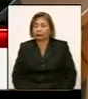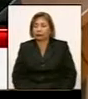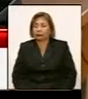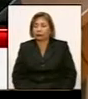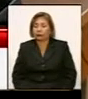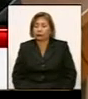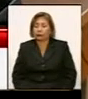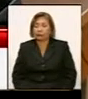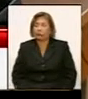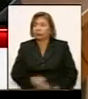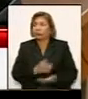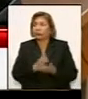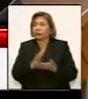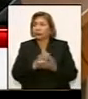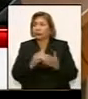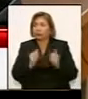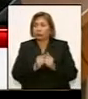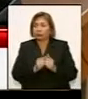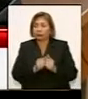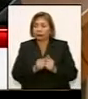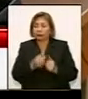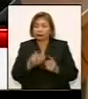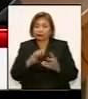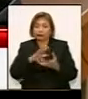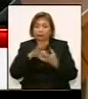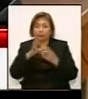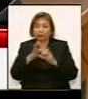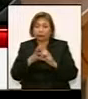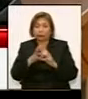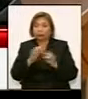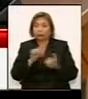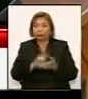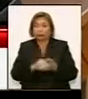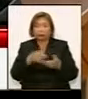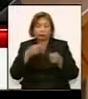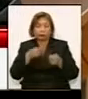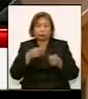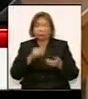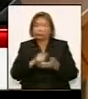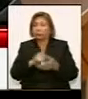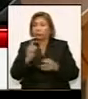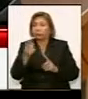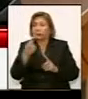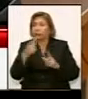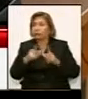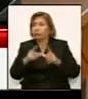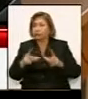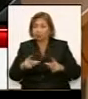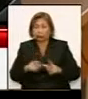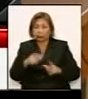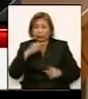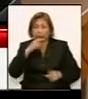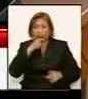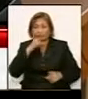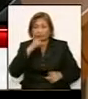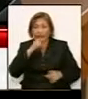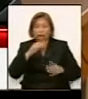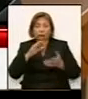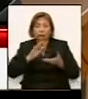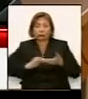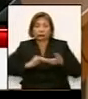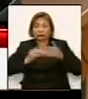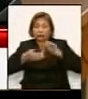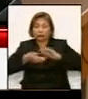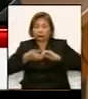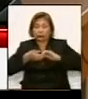/ encontramos también a las personas más vulnerables a estos ataques en primer lugar son mujeres y personas de la comunidad el